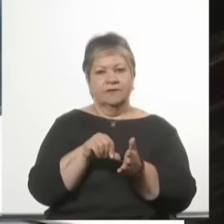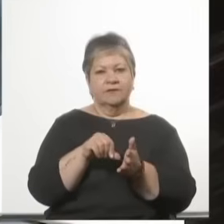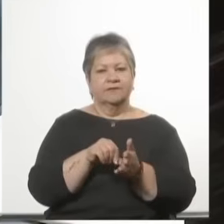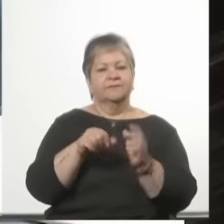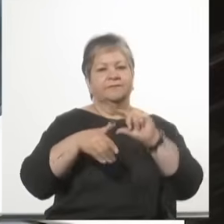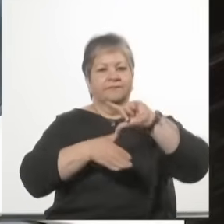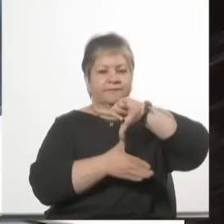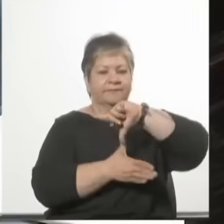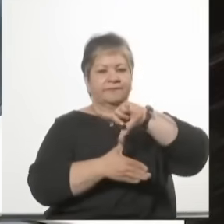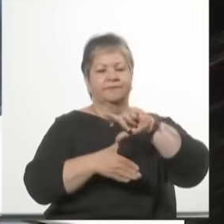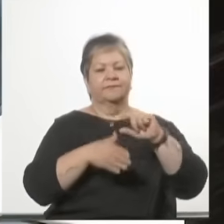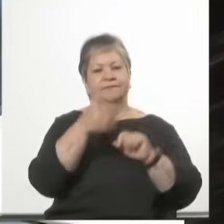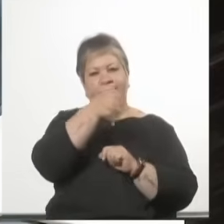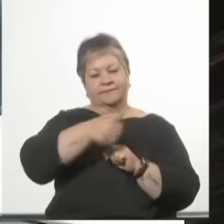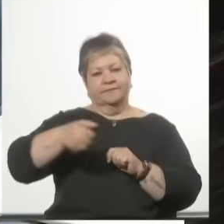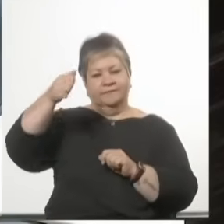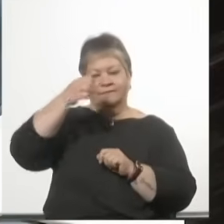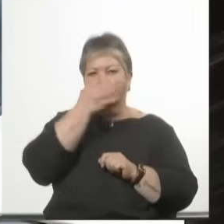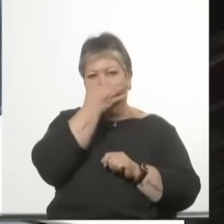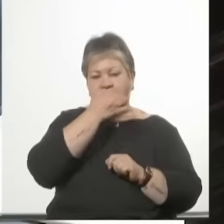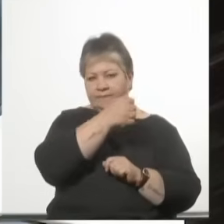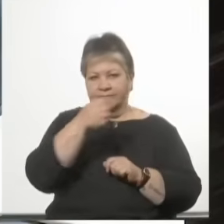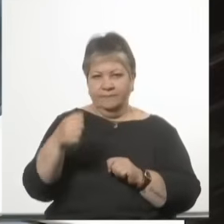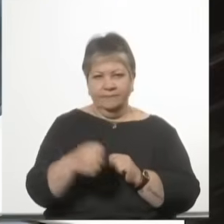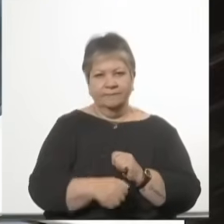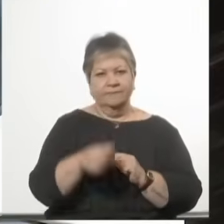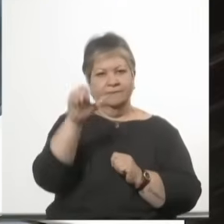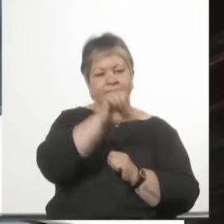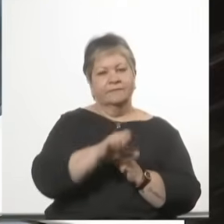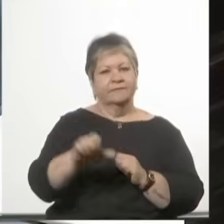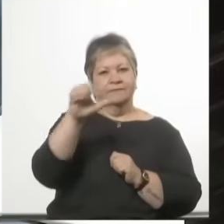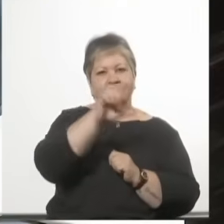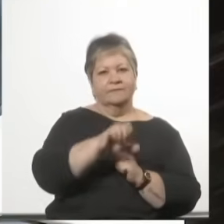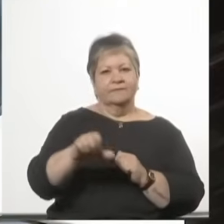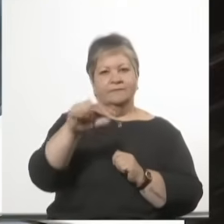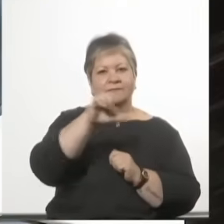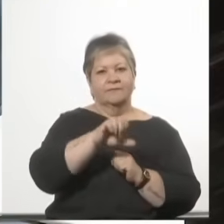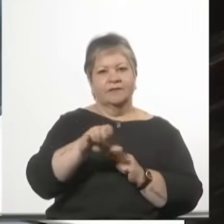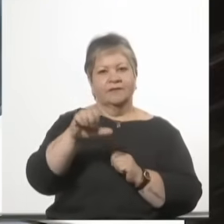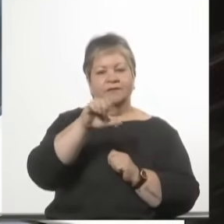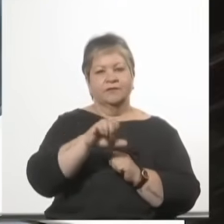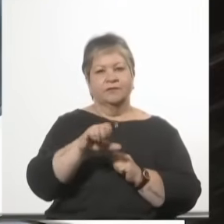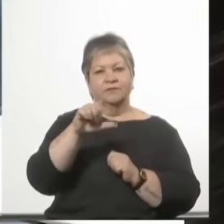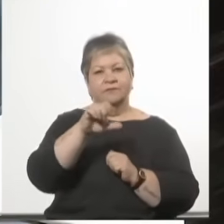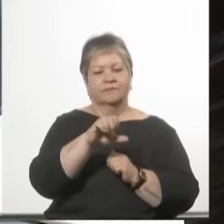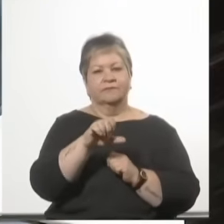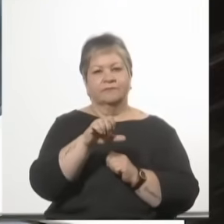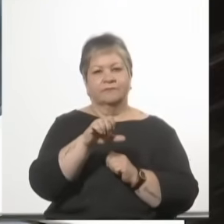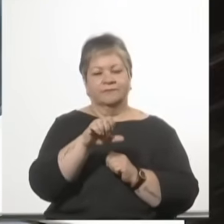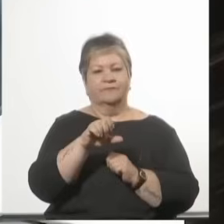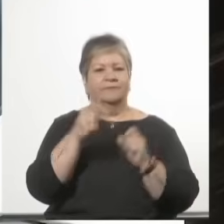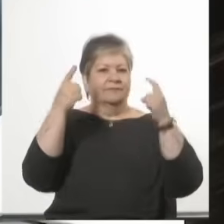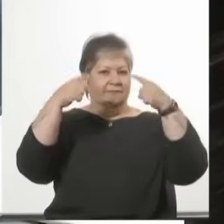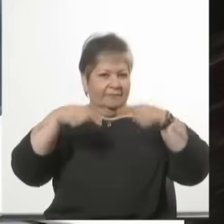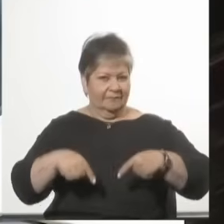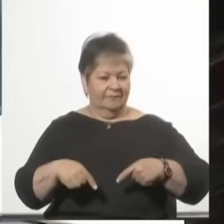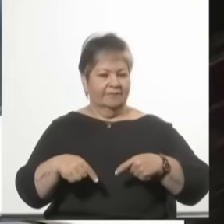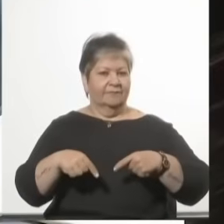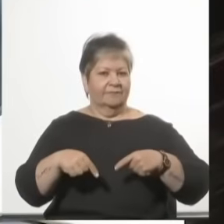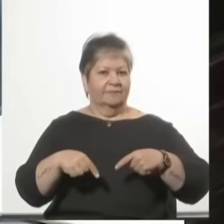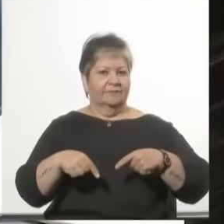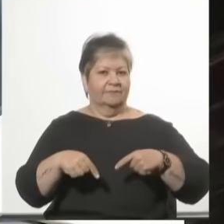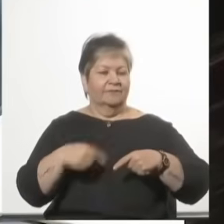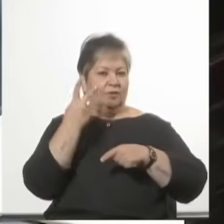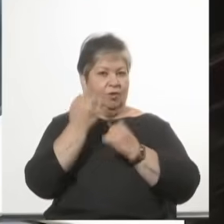Asia, África, Europa. En el marco de ese debate, además, que duró